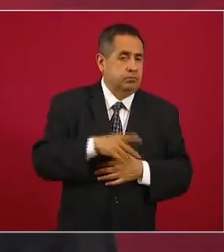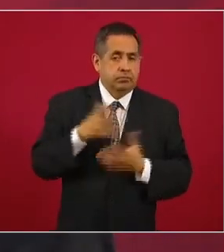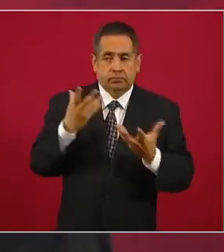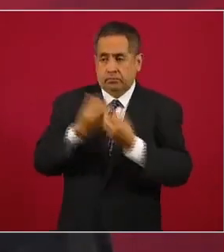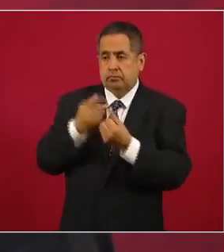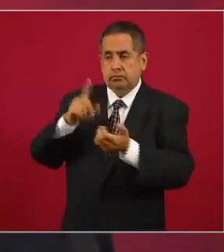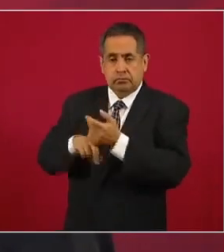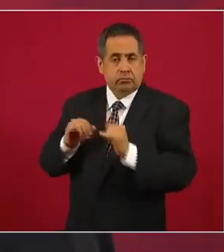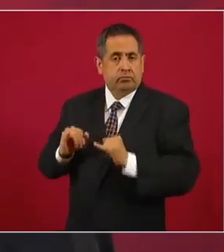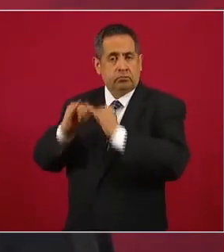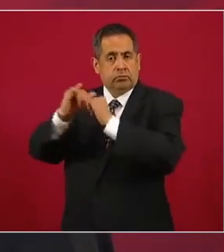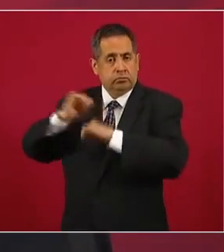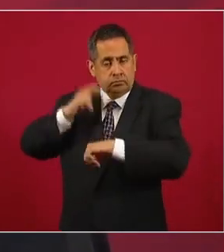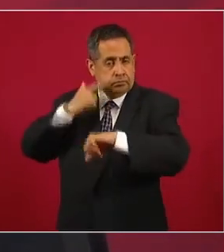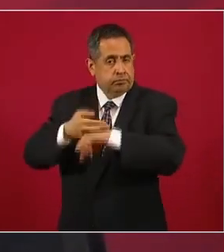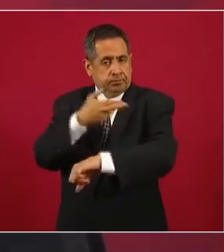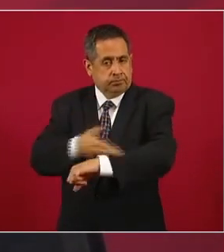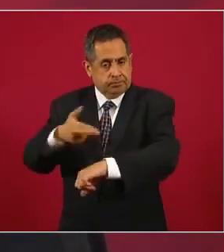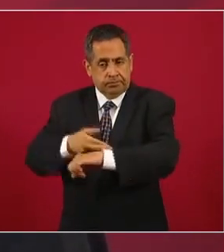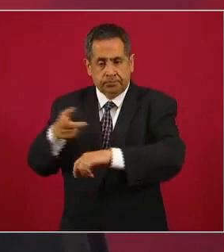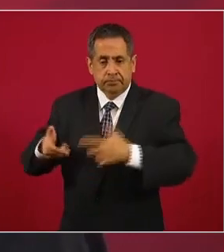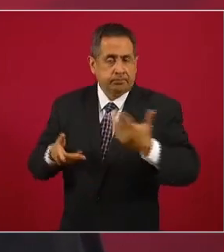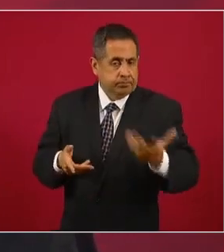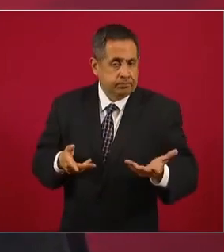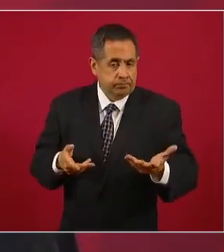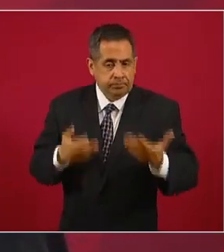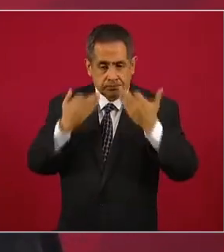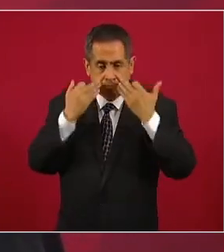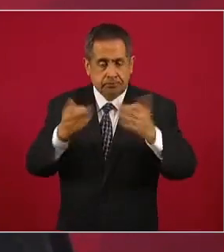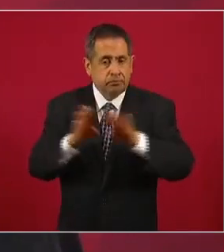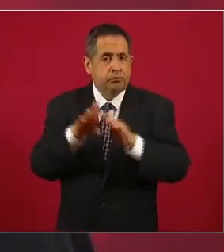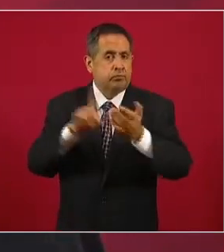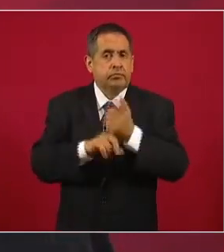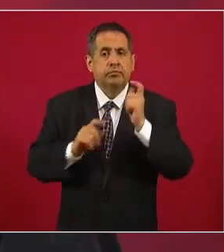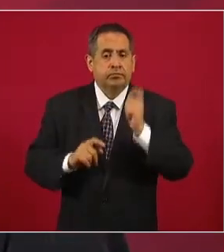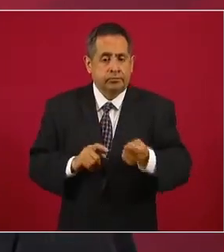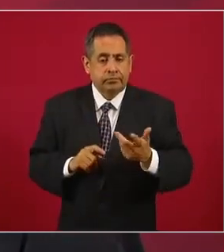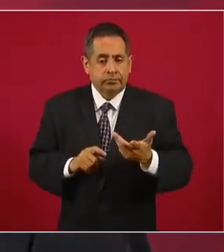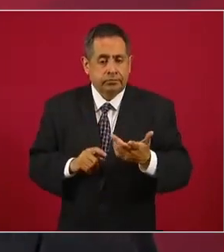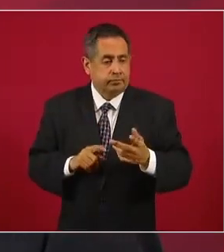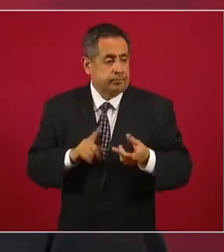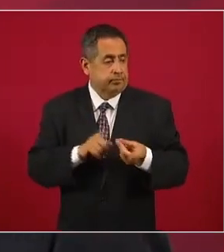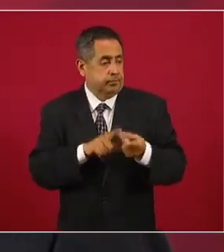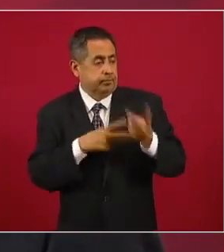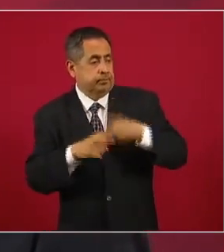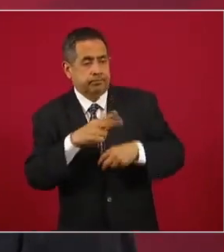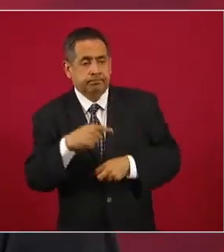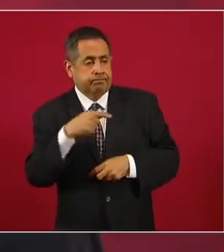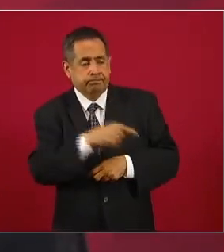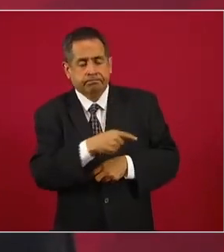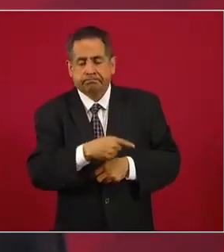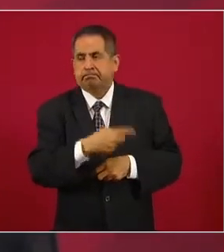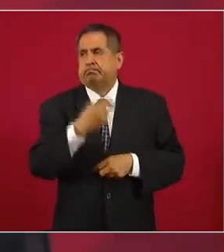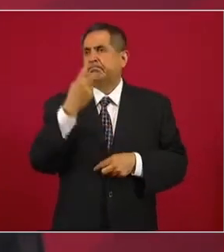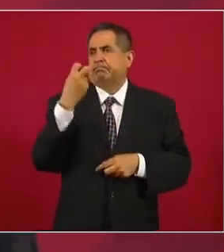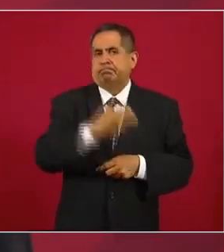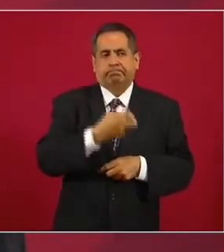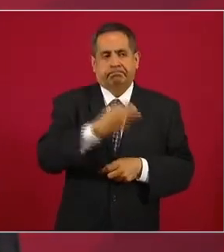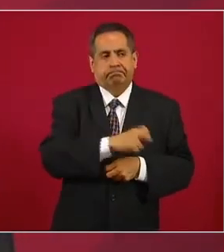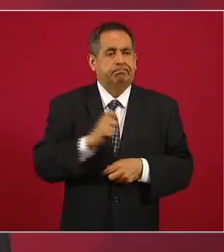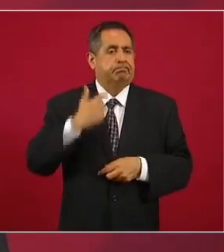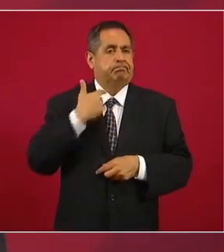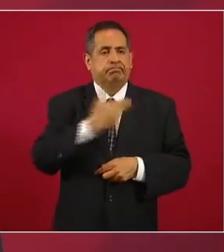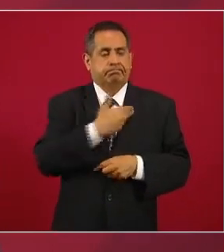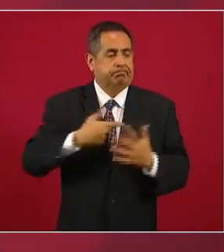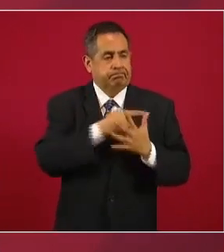dado que los hechos que la originan revisten por sí mismos